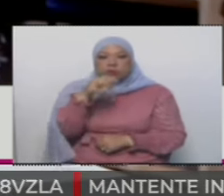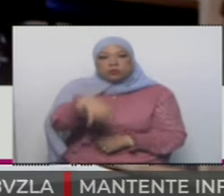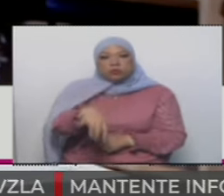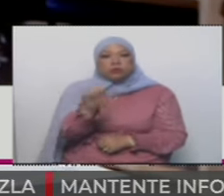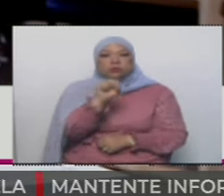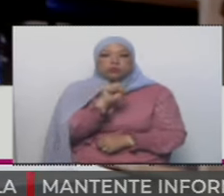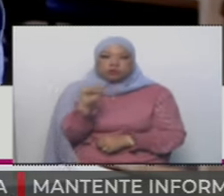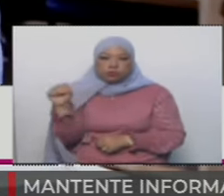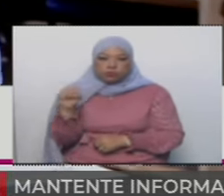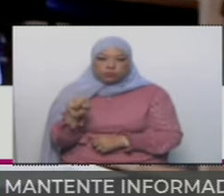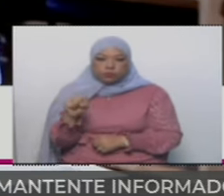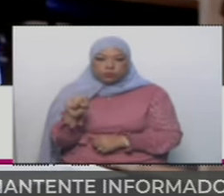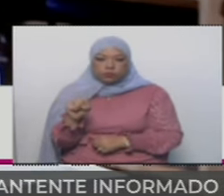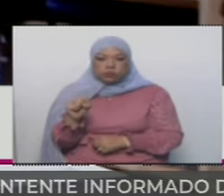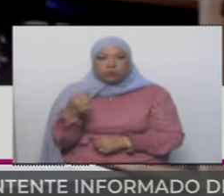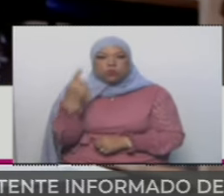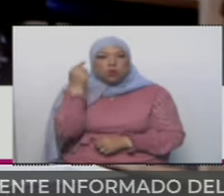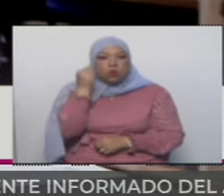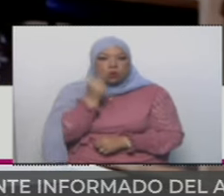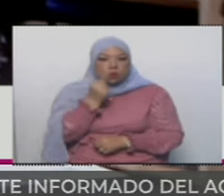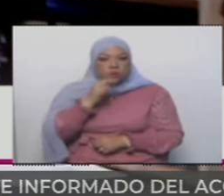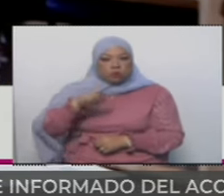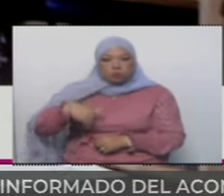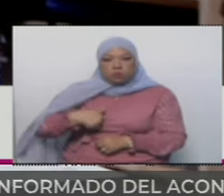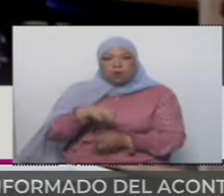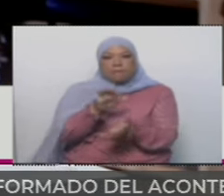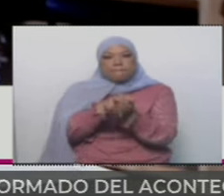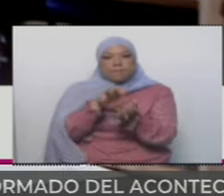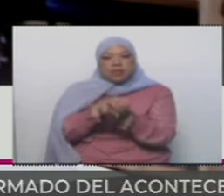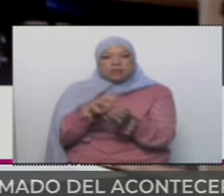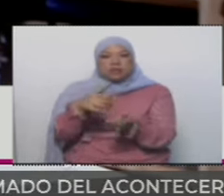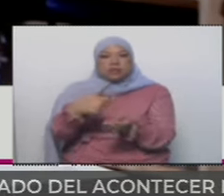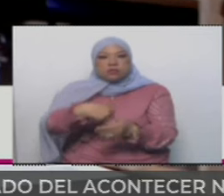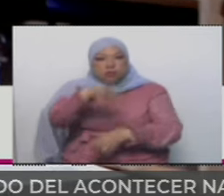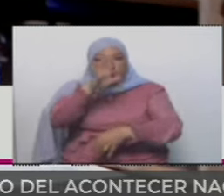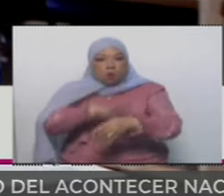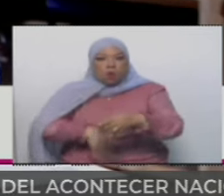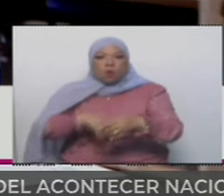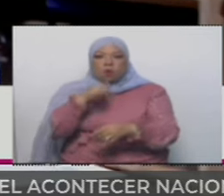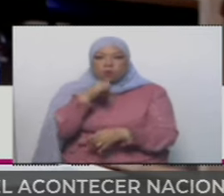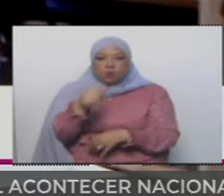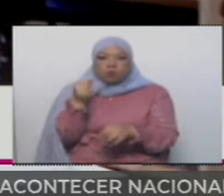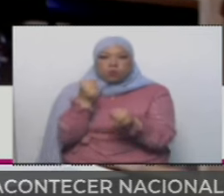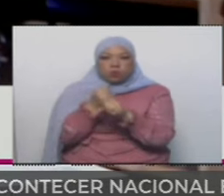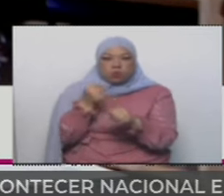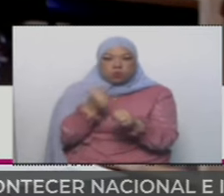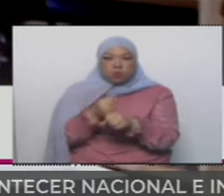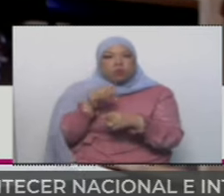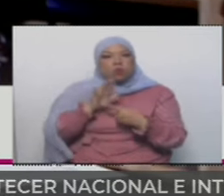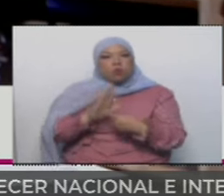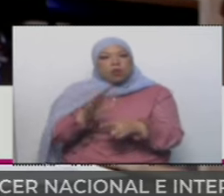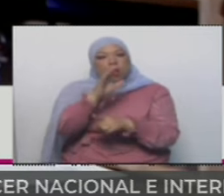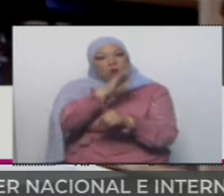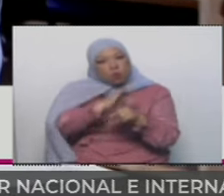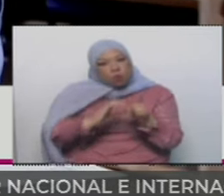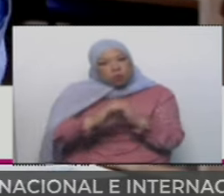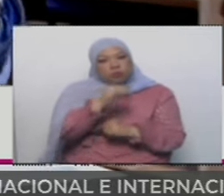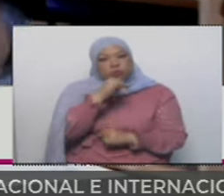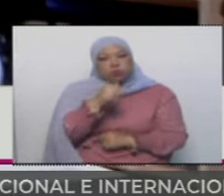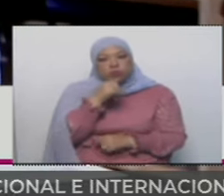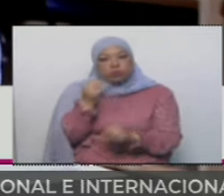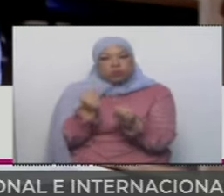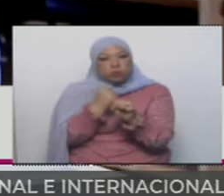Oriente. Sucre, Nueva Esparta, Anzoátegui, Monagas, mostrando la cultura. Hay